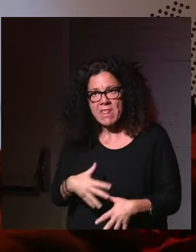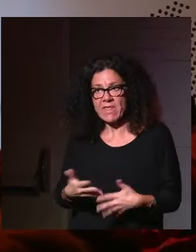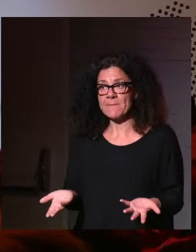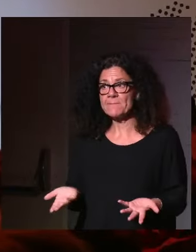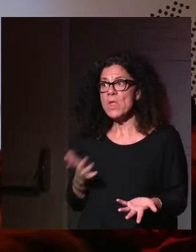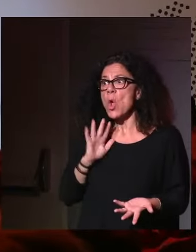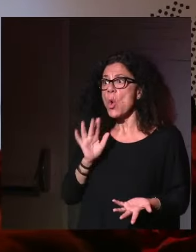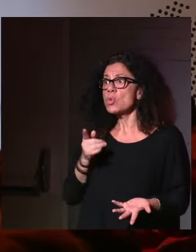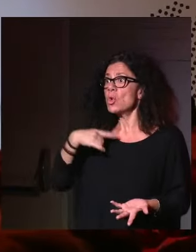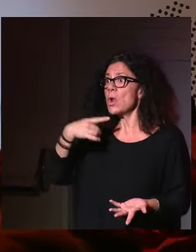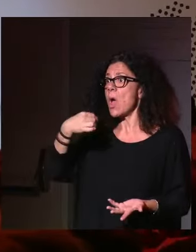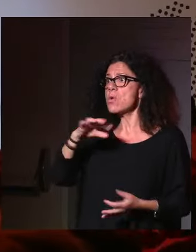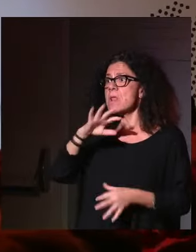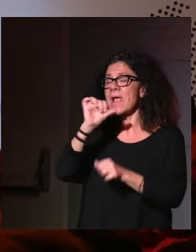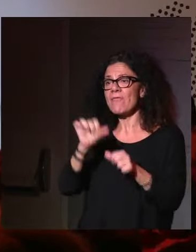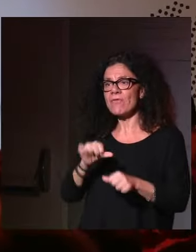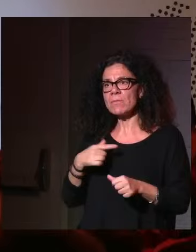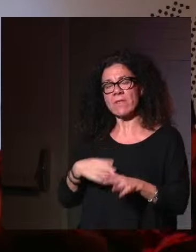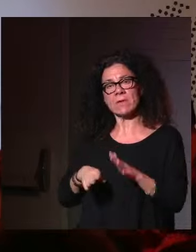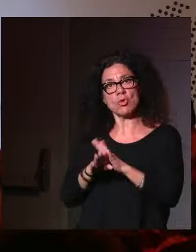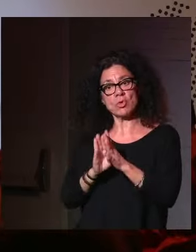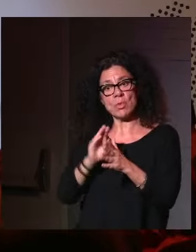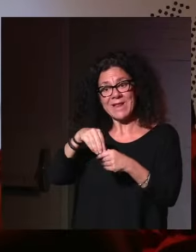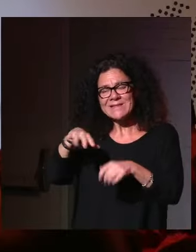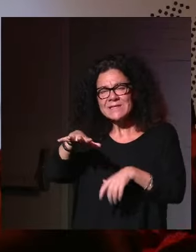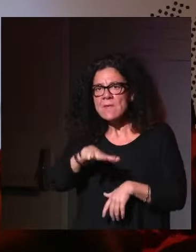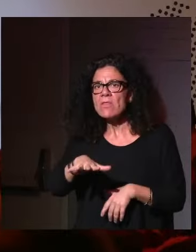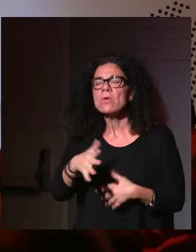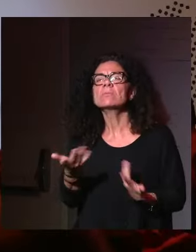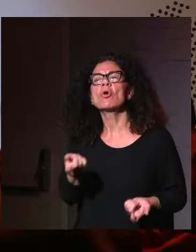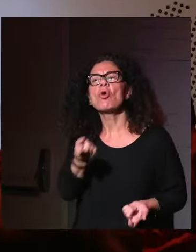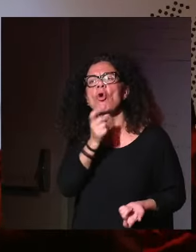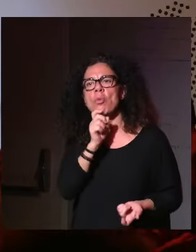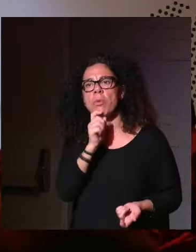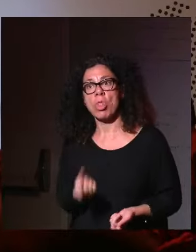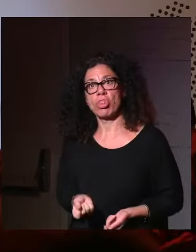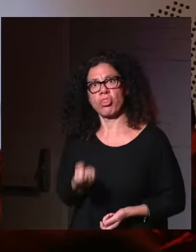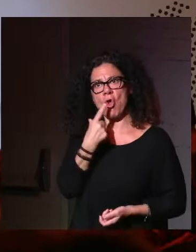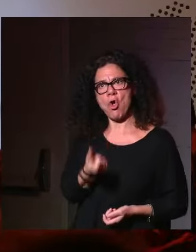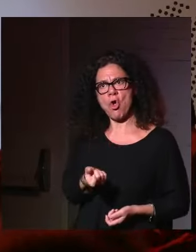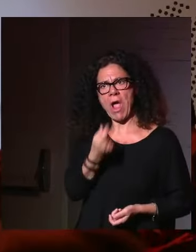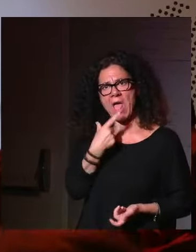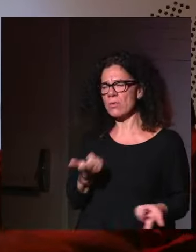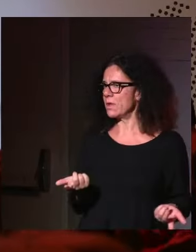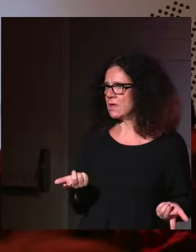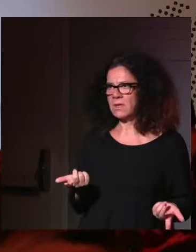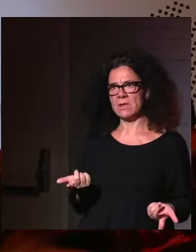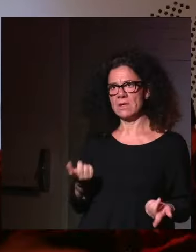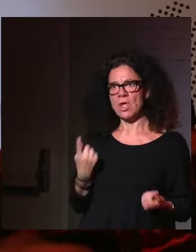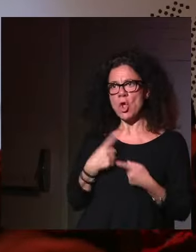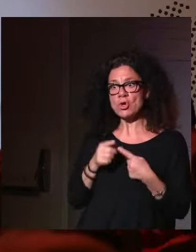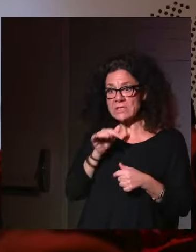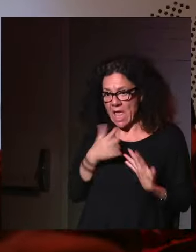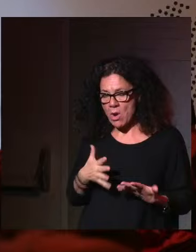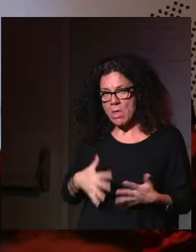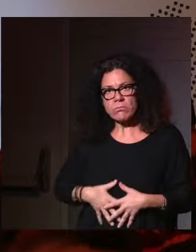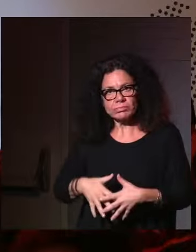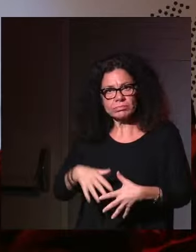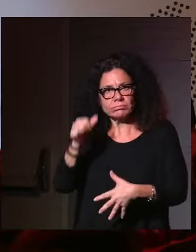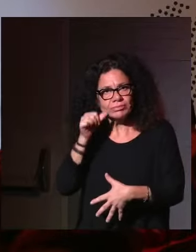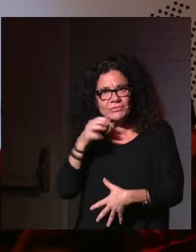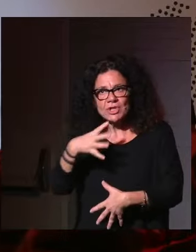la única manera en que yo puedo existir en este espacio es drogándome eh cosa que no puedo hacer en este momento porque estoy